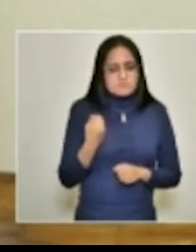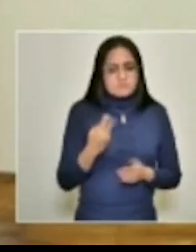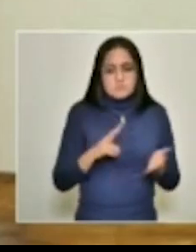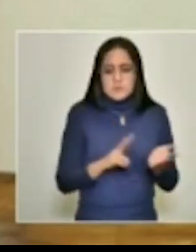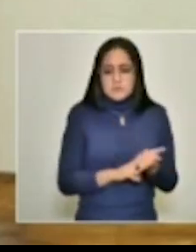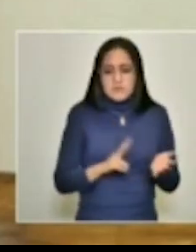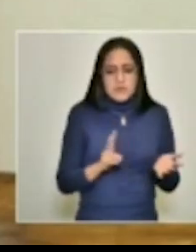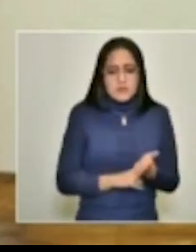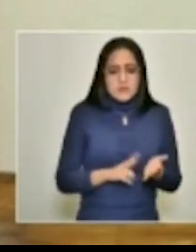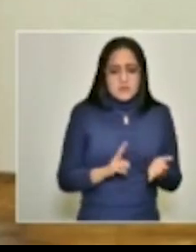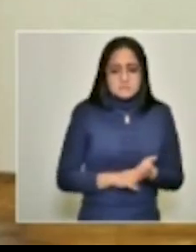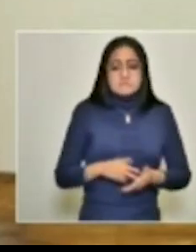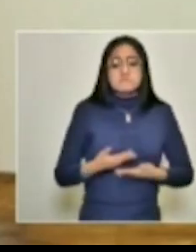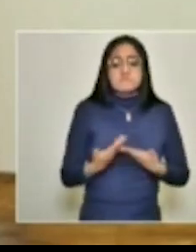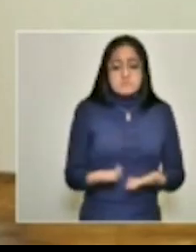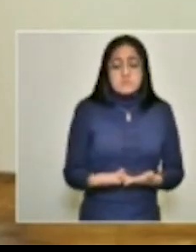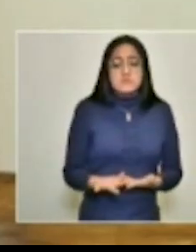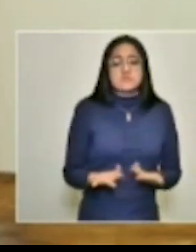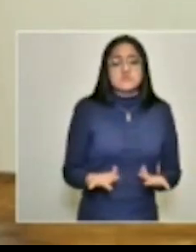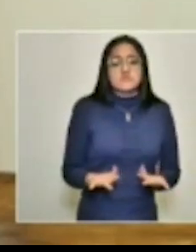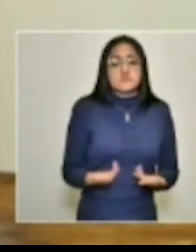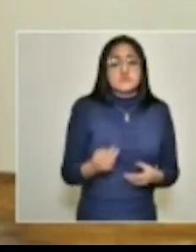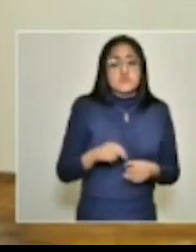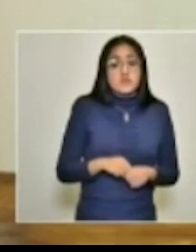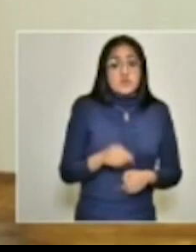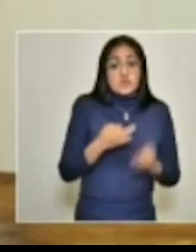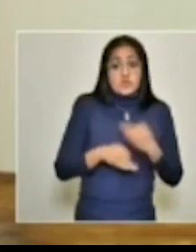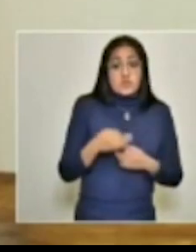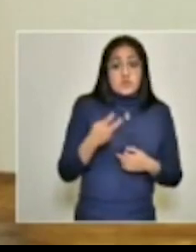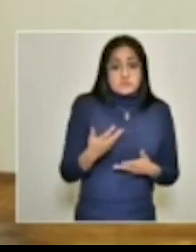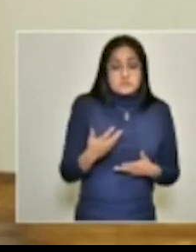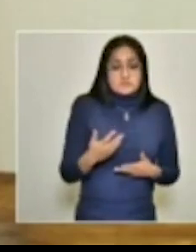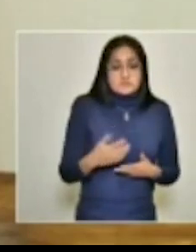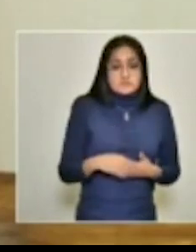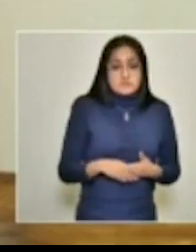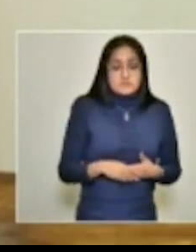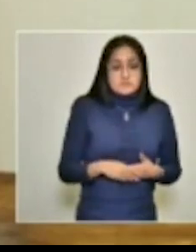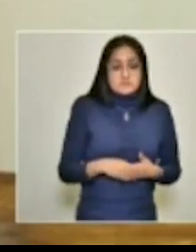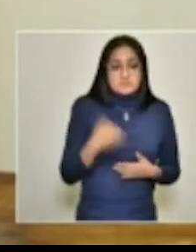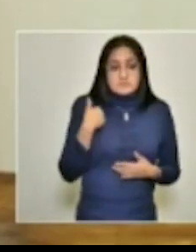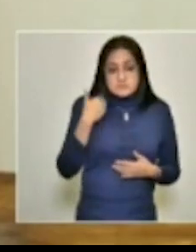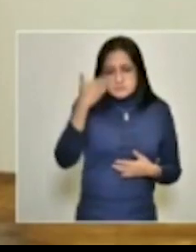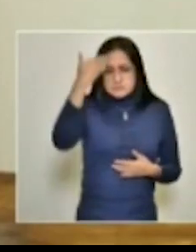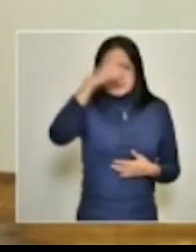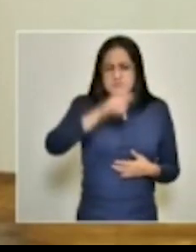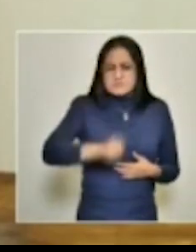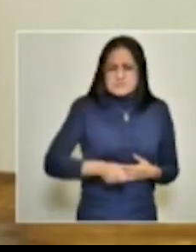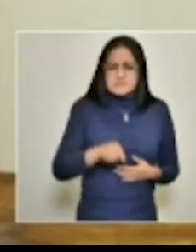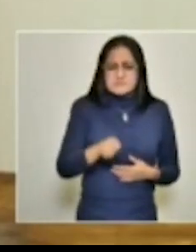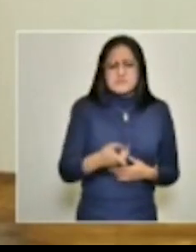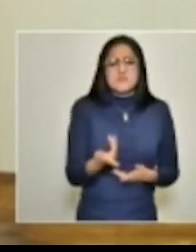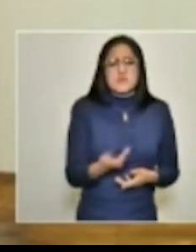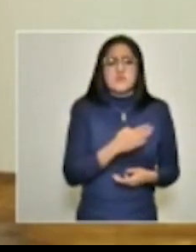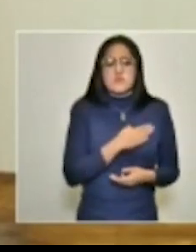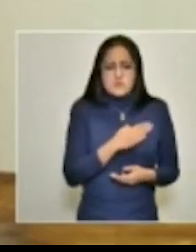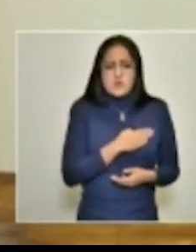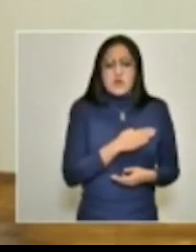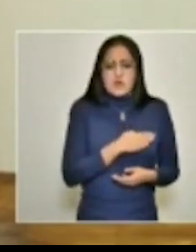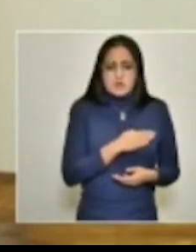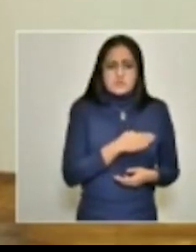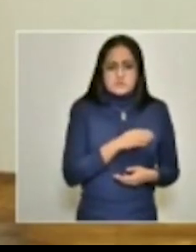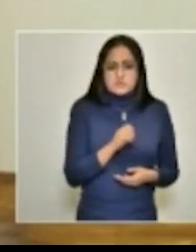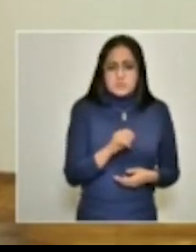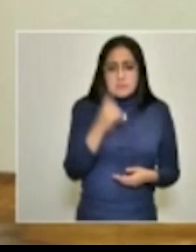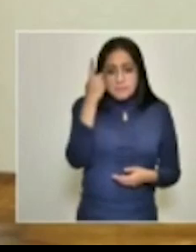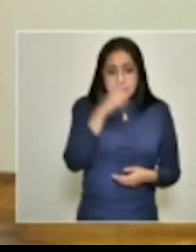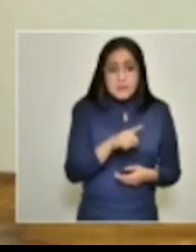más obstáculos y se lleve a cabo la reapertura de la Universidad de las Américas. Sé que lo hace como un asunto de buena fe